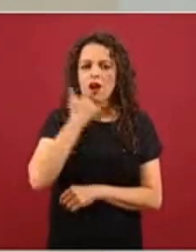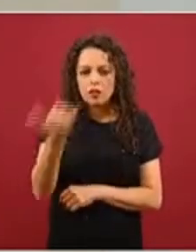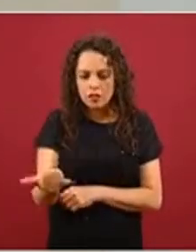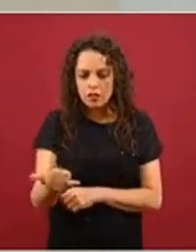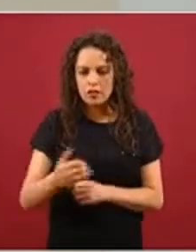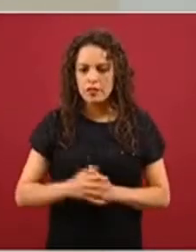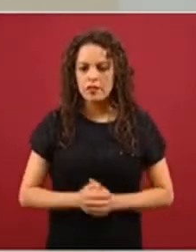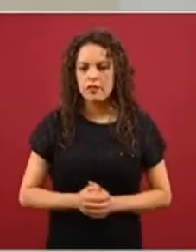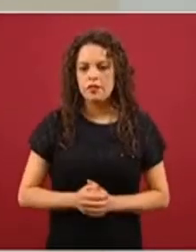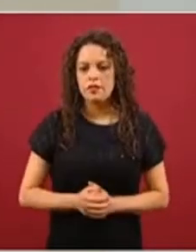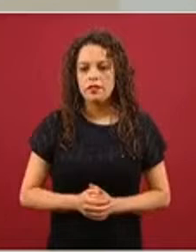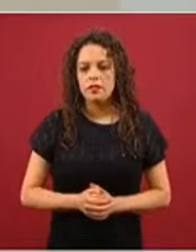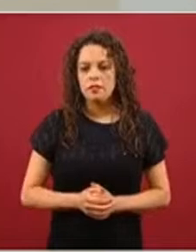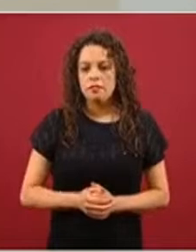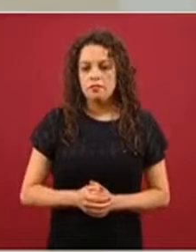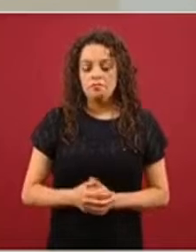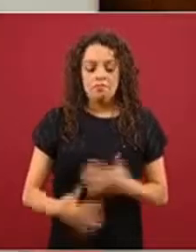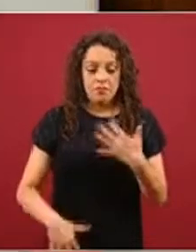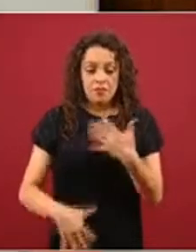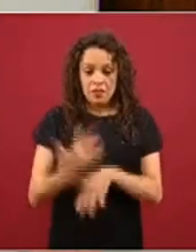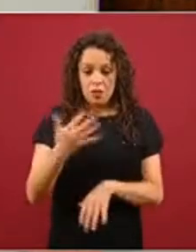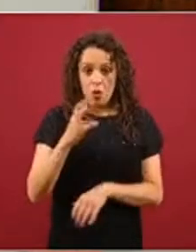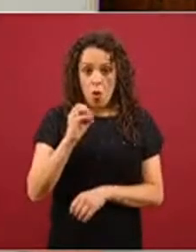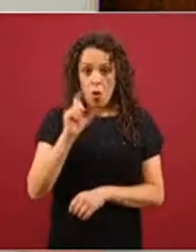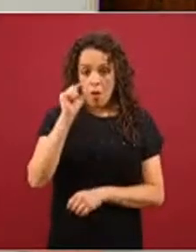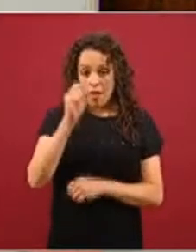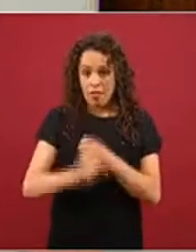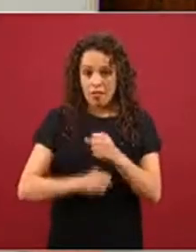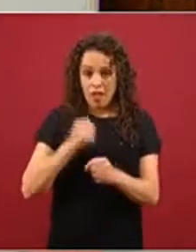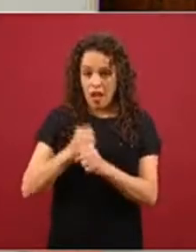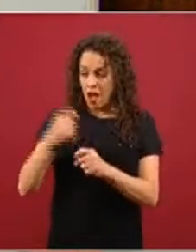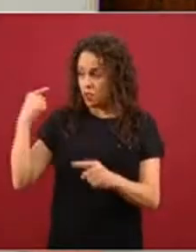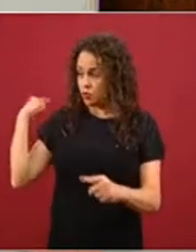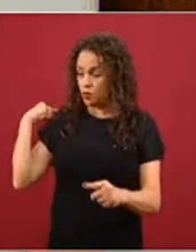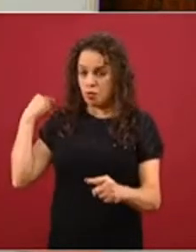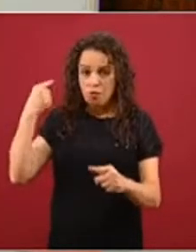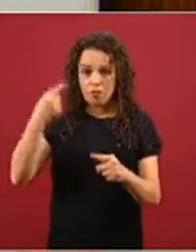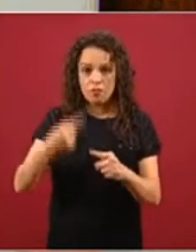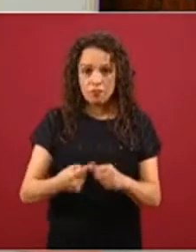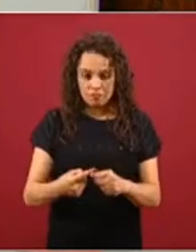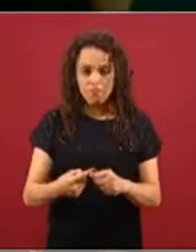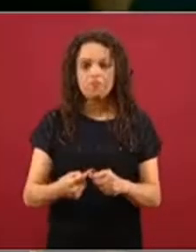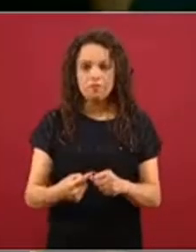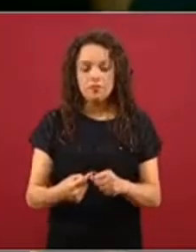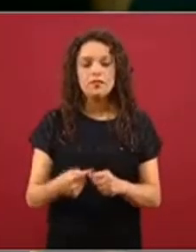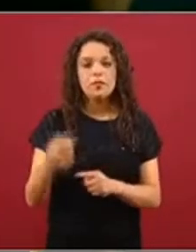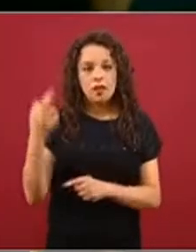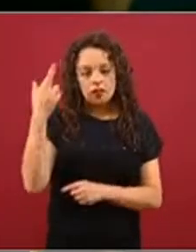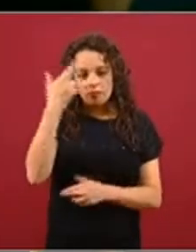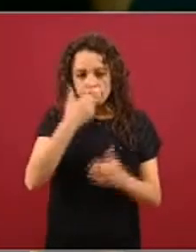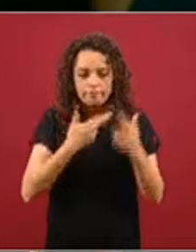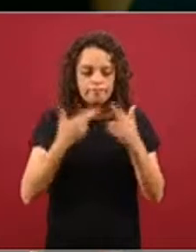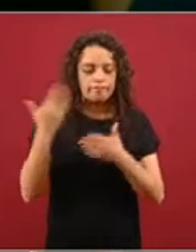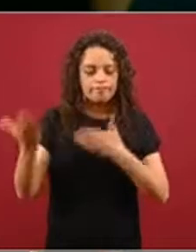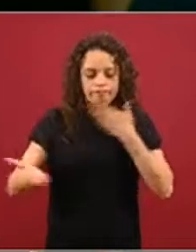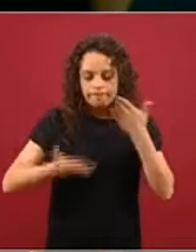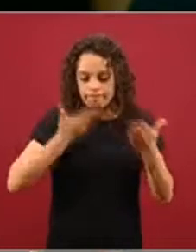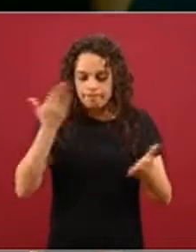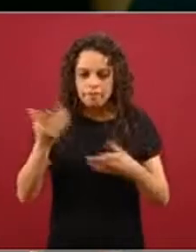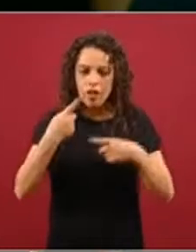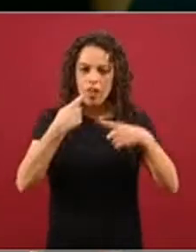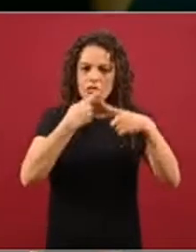manera particular los últimos 15 o 20 años, se ha estudiado por parte de